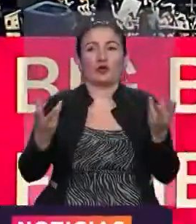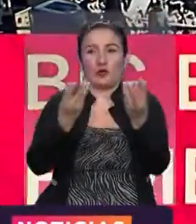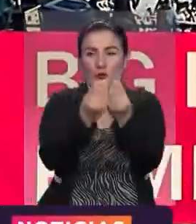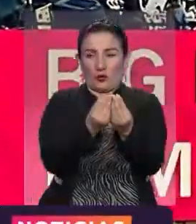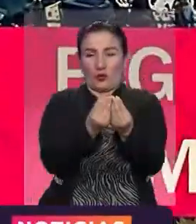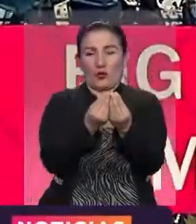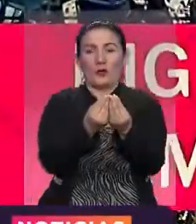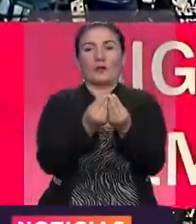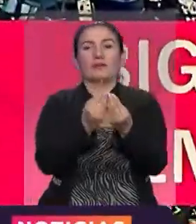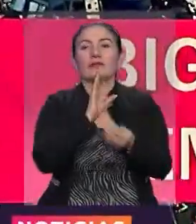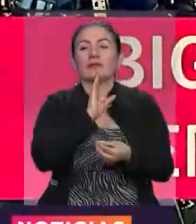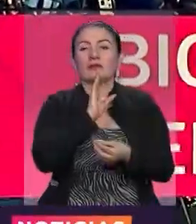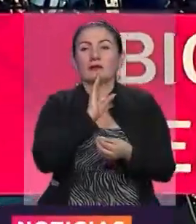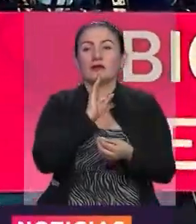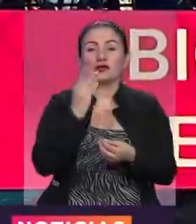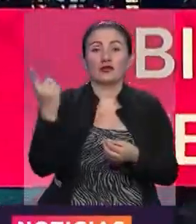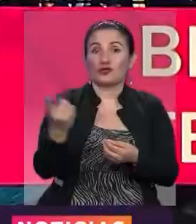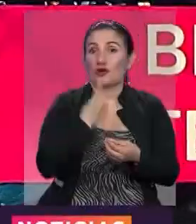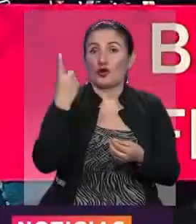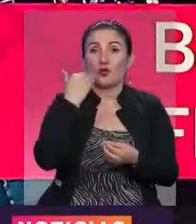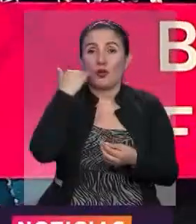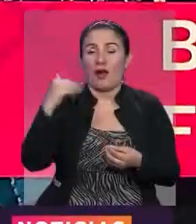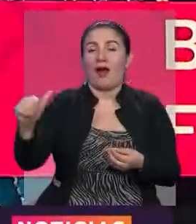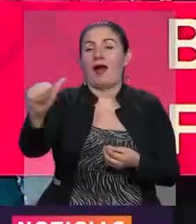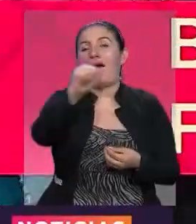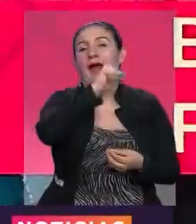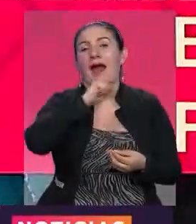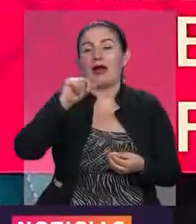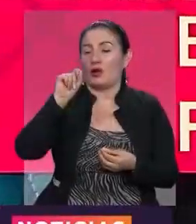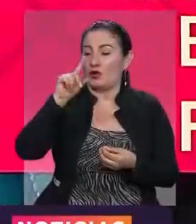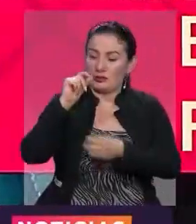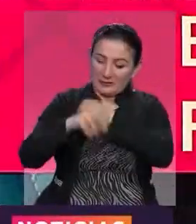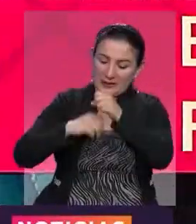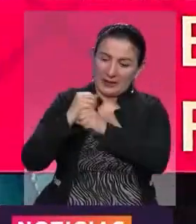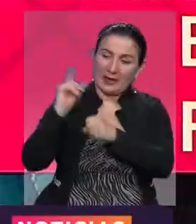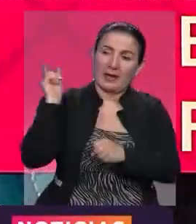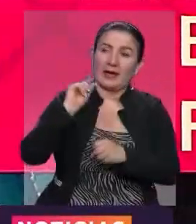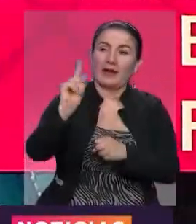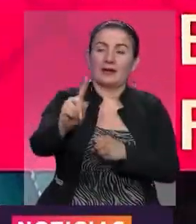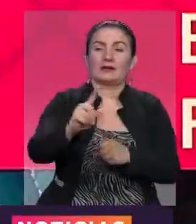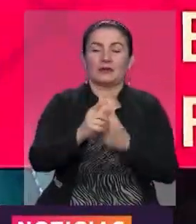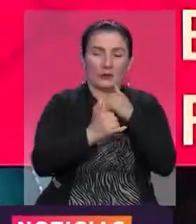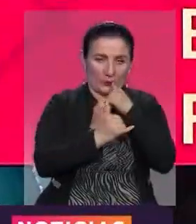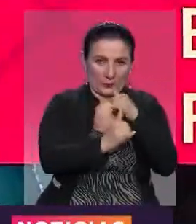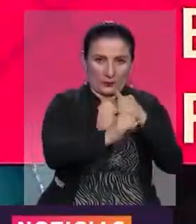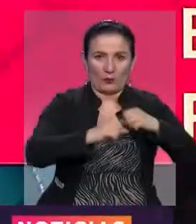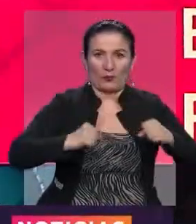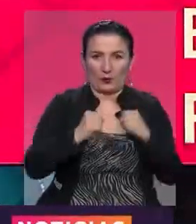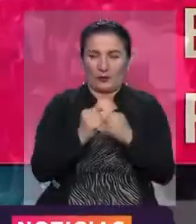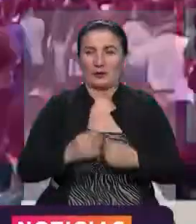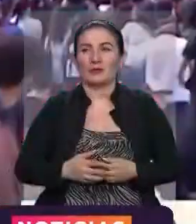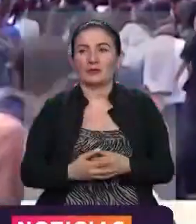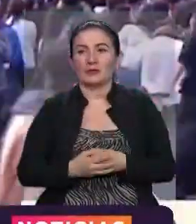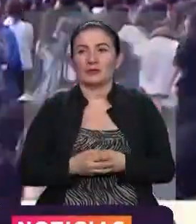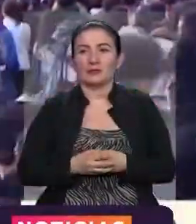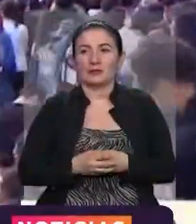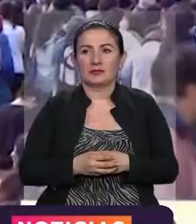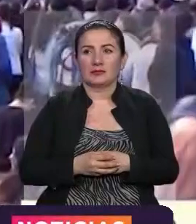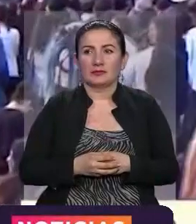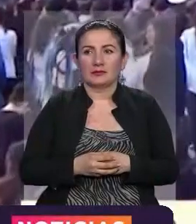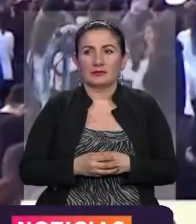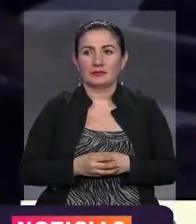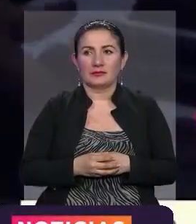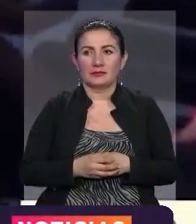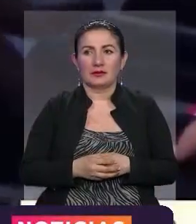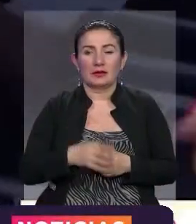de este formato conformada por solo mujeres esto se da tras 11 años de esta iniciativa de jazz en la capital durante